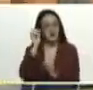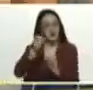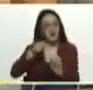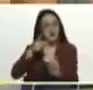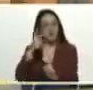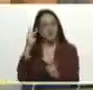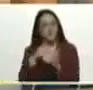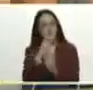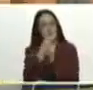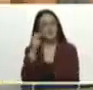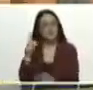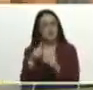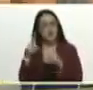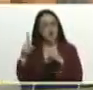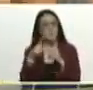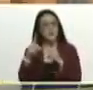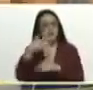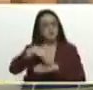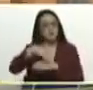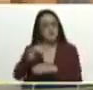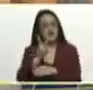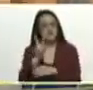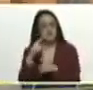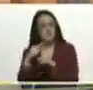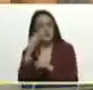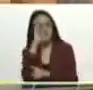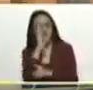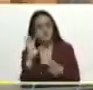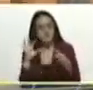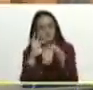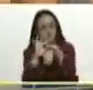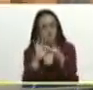2.200 kilómetros. No es una frontera pequeña.